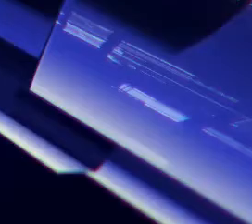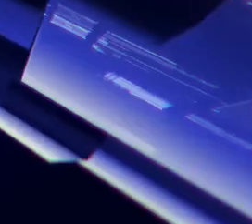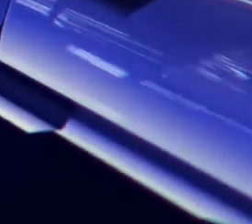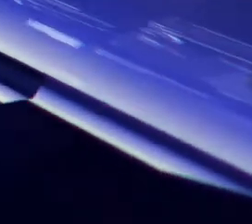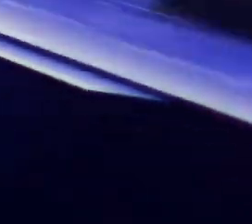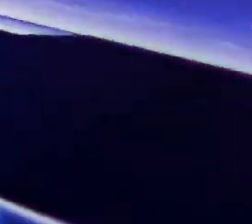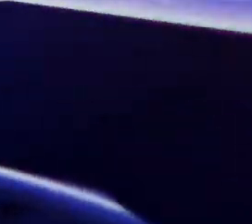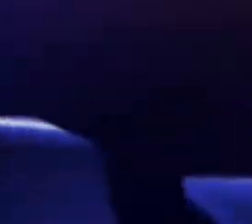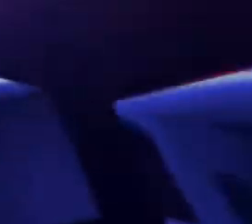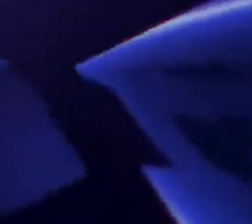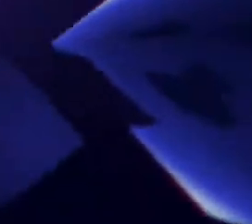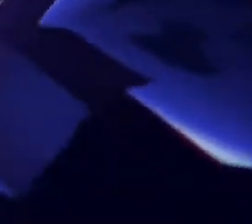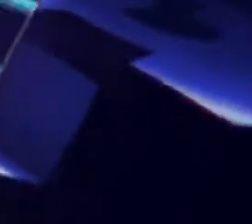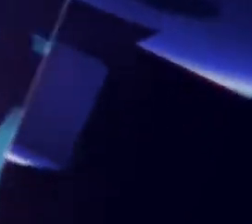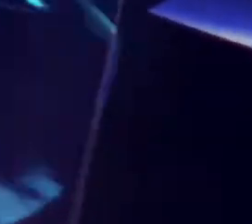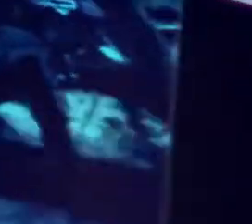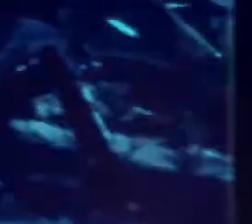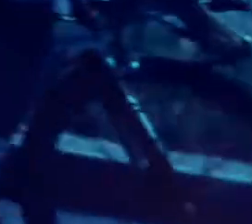experiencia.